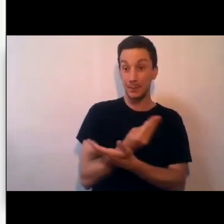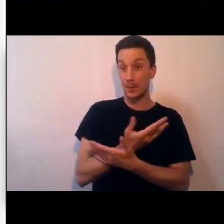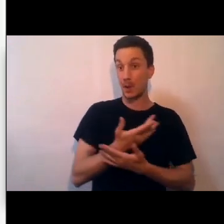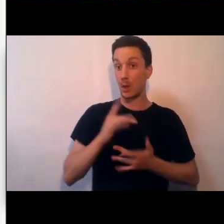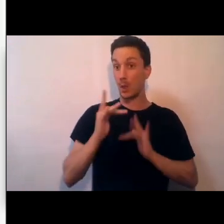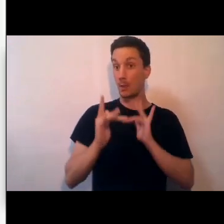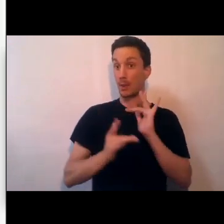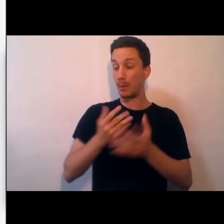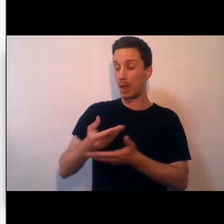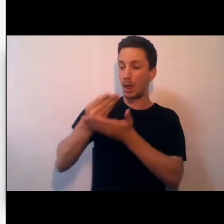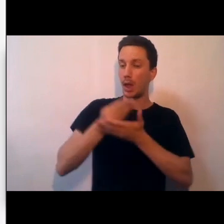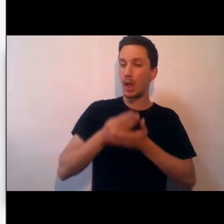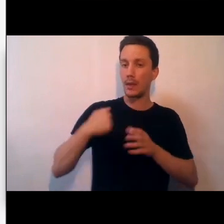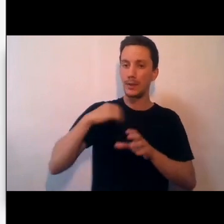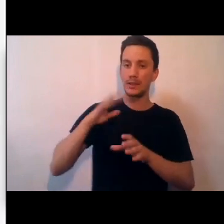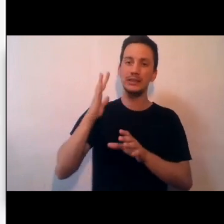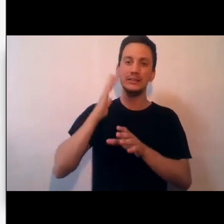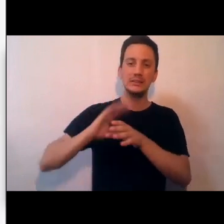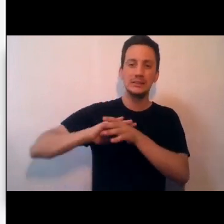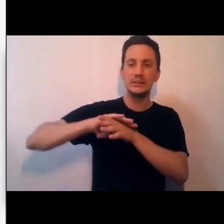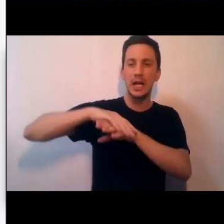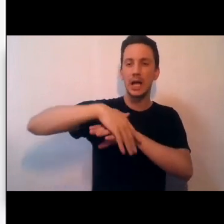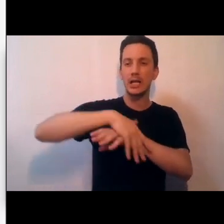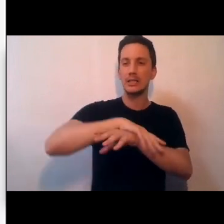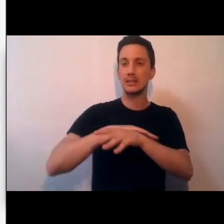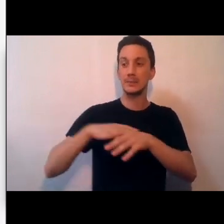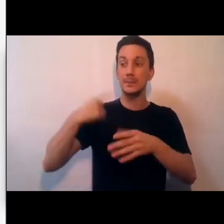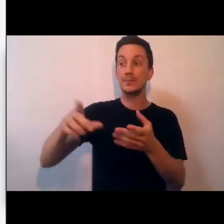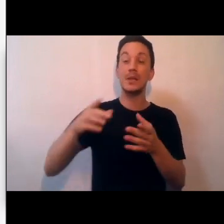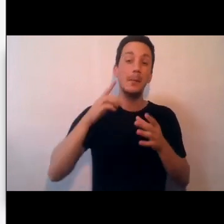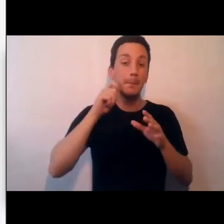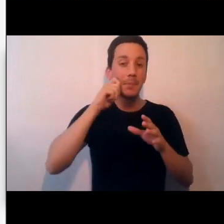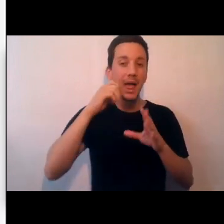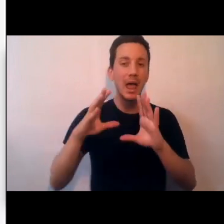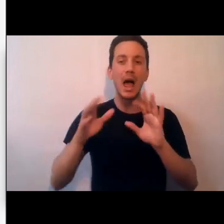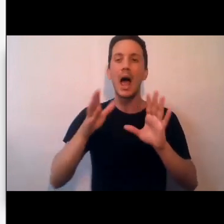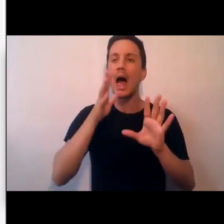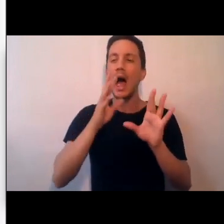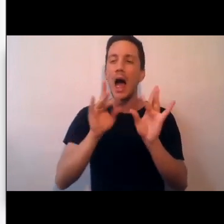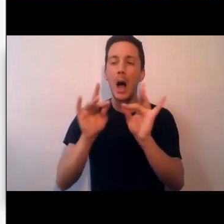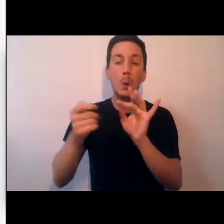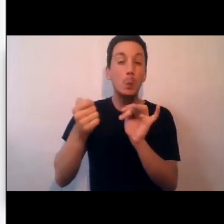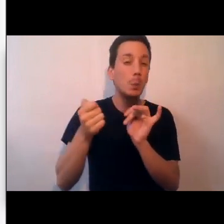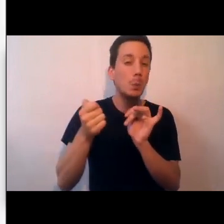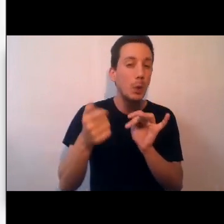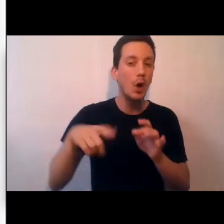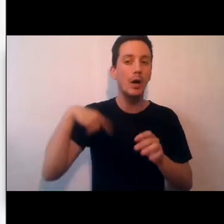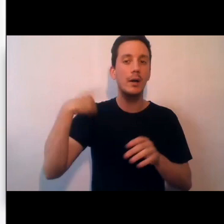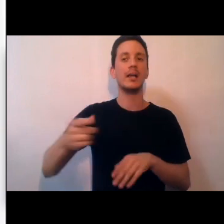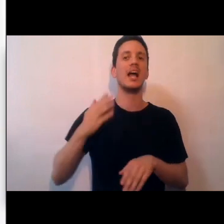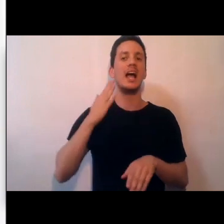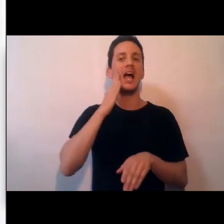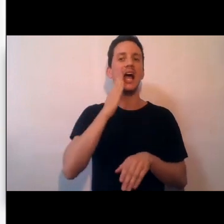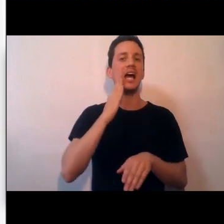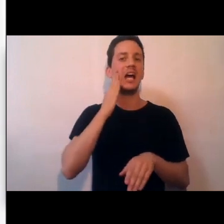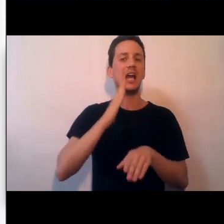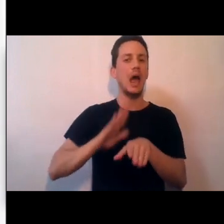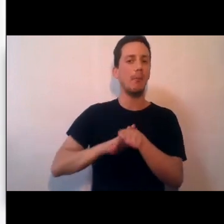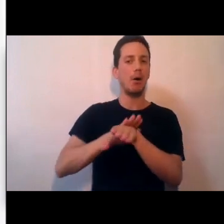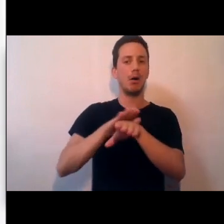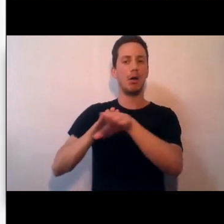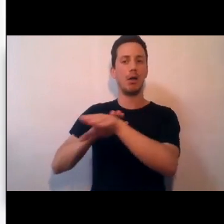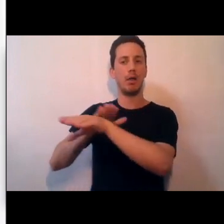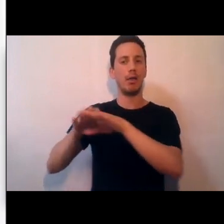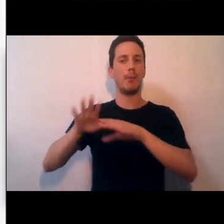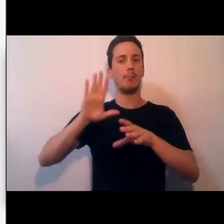con la piel relativamente húmeda se aplica la crema hidratante y esto hace como un precinto para que la piel mantenga